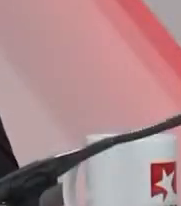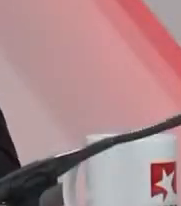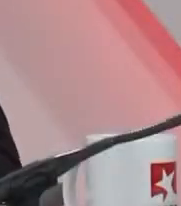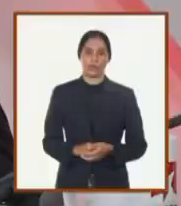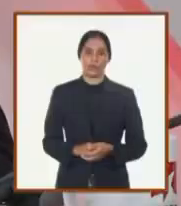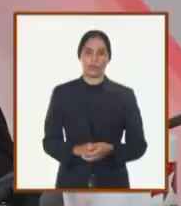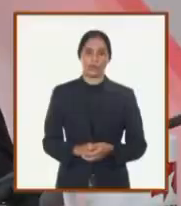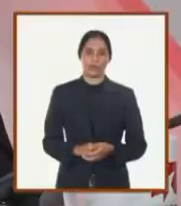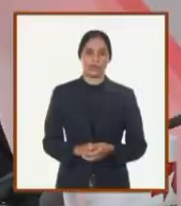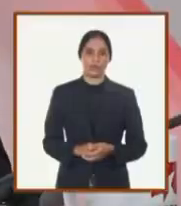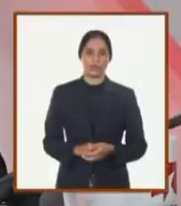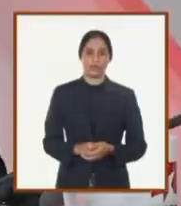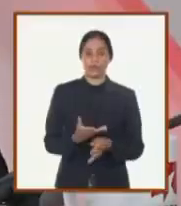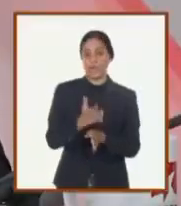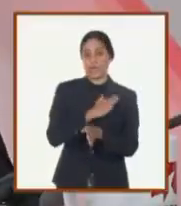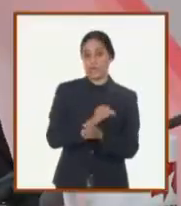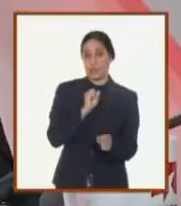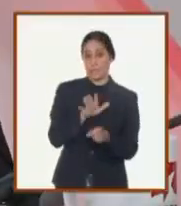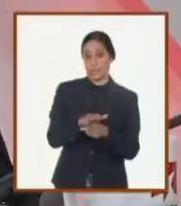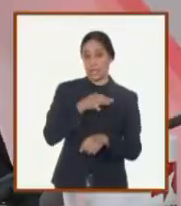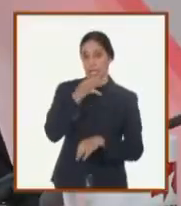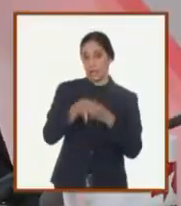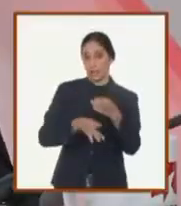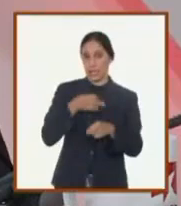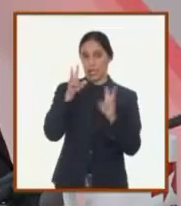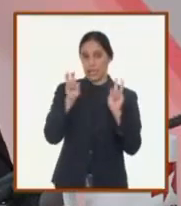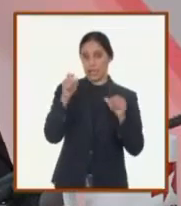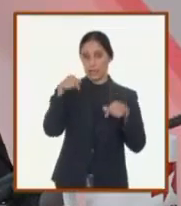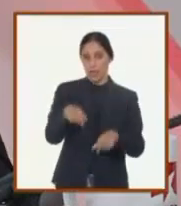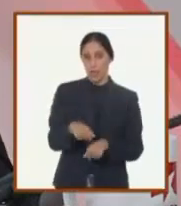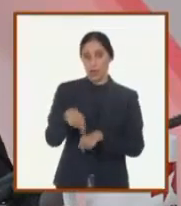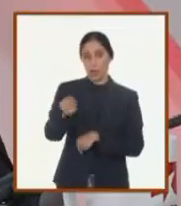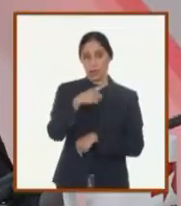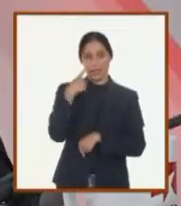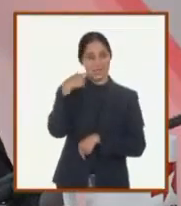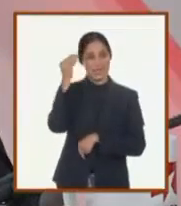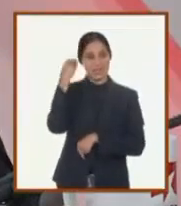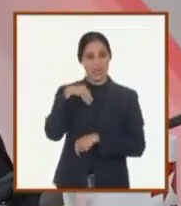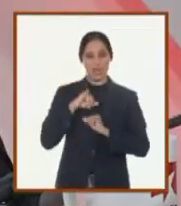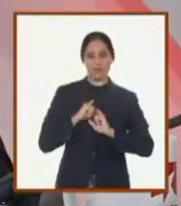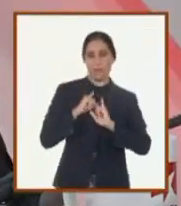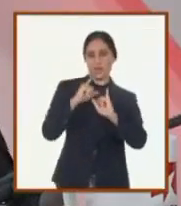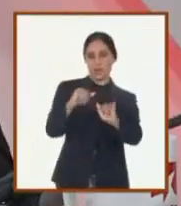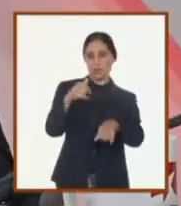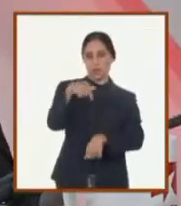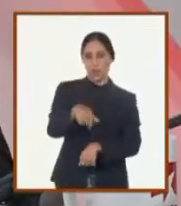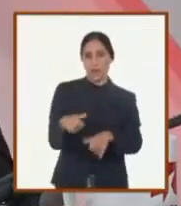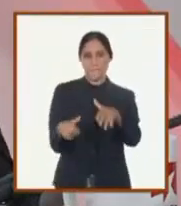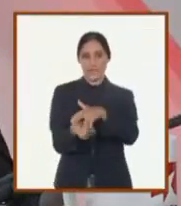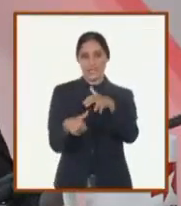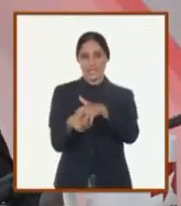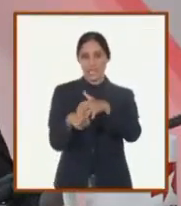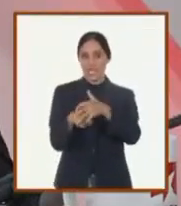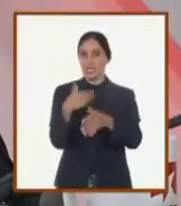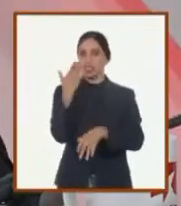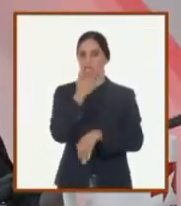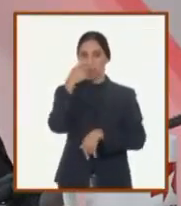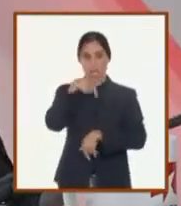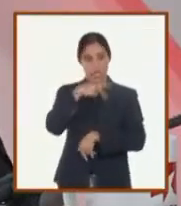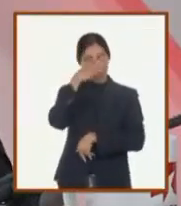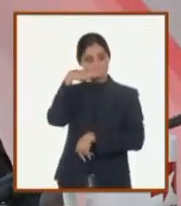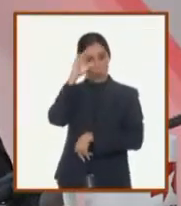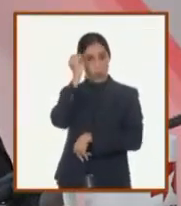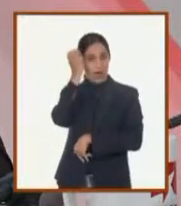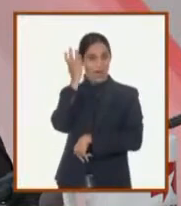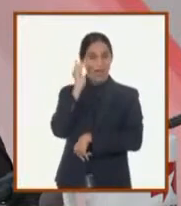y antes de entrar en el tema de esta tarde Vamos como es habitual a nuestra sección la noticia del día el presidente de la república Miguel Díaz canel Bermúdez